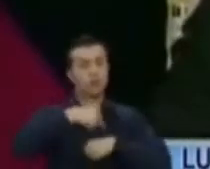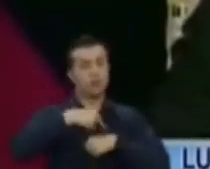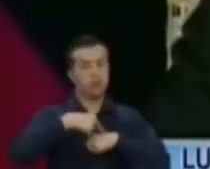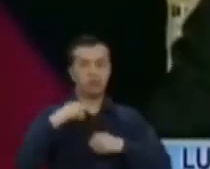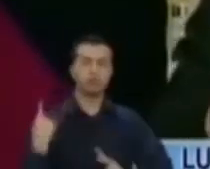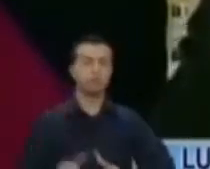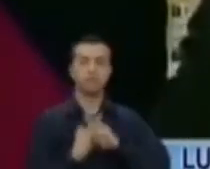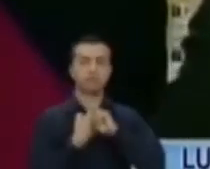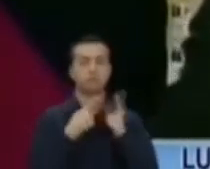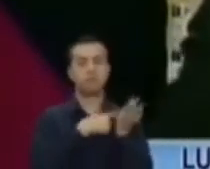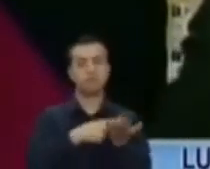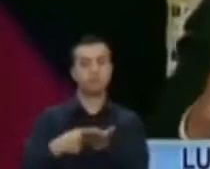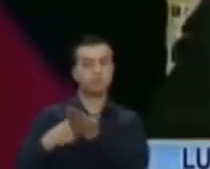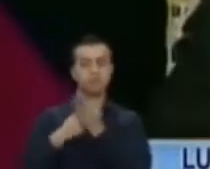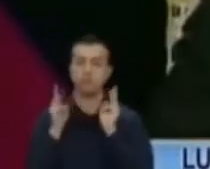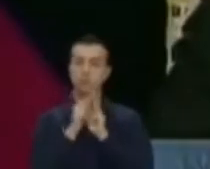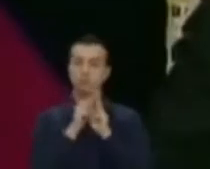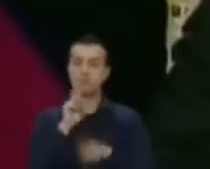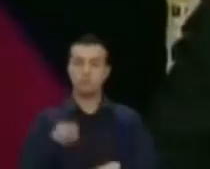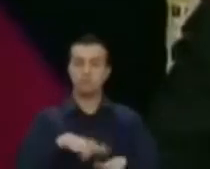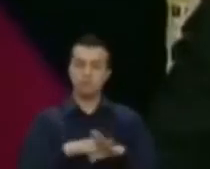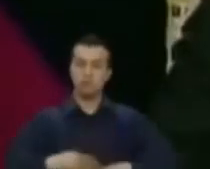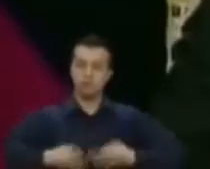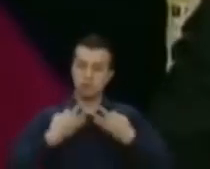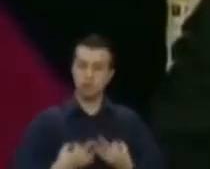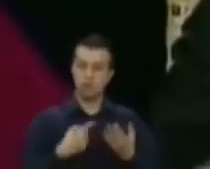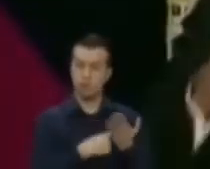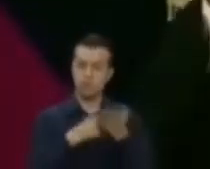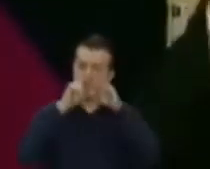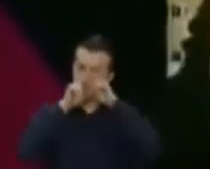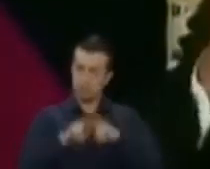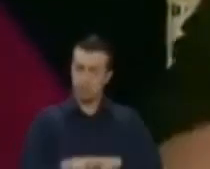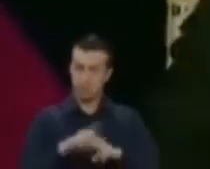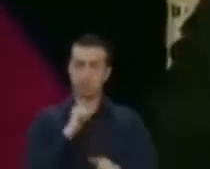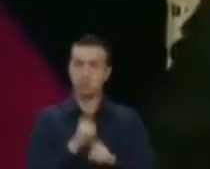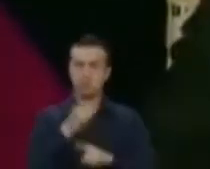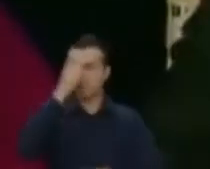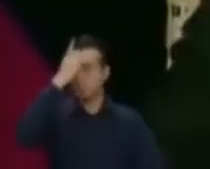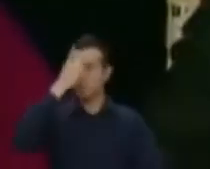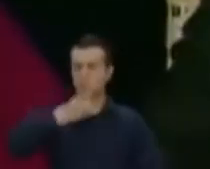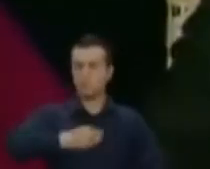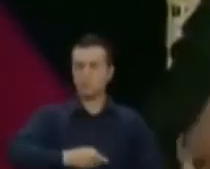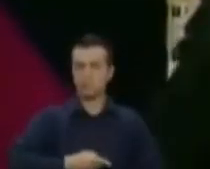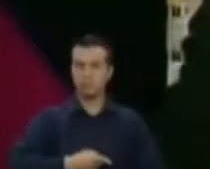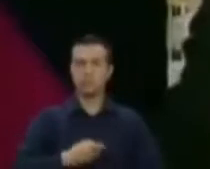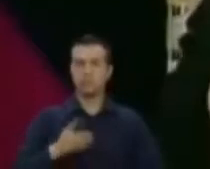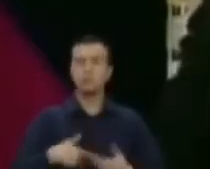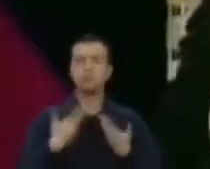de sesiones del Congreso Nacional para tratar análisis y resolución de la